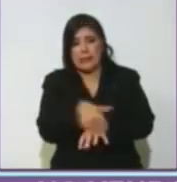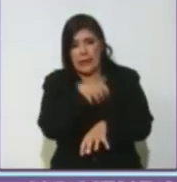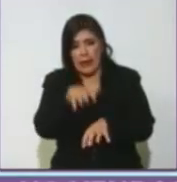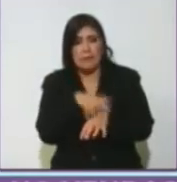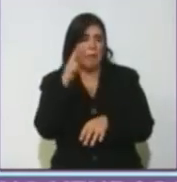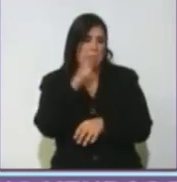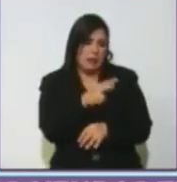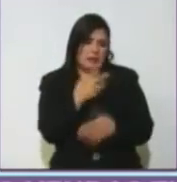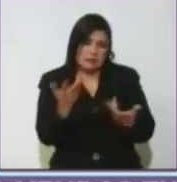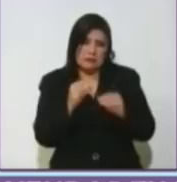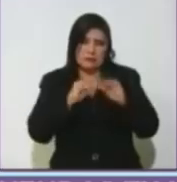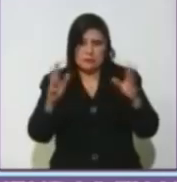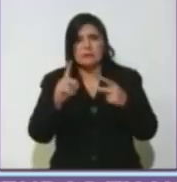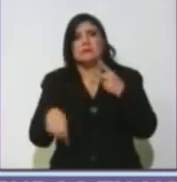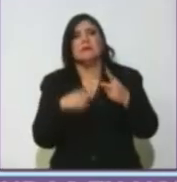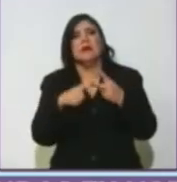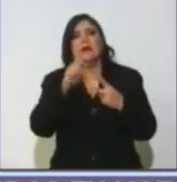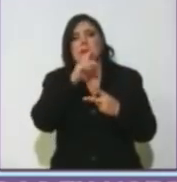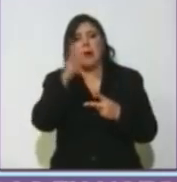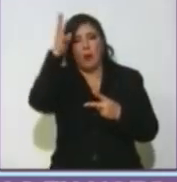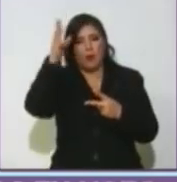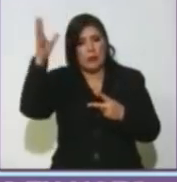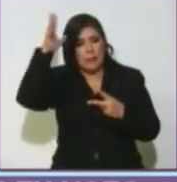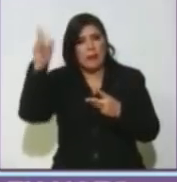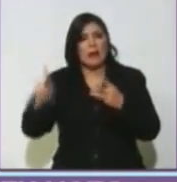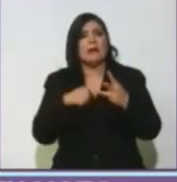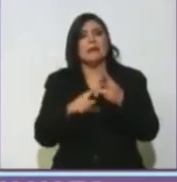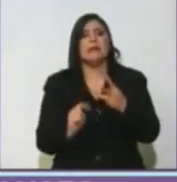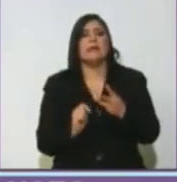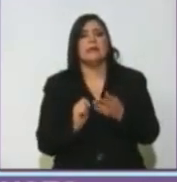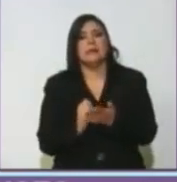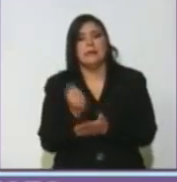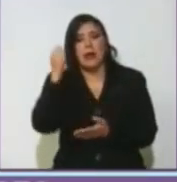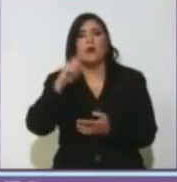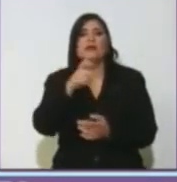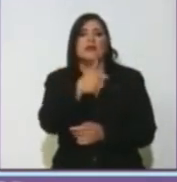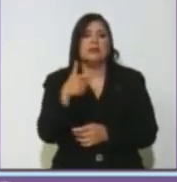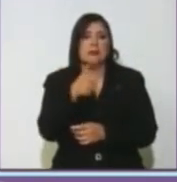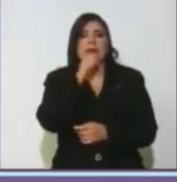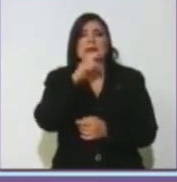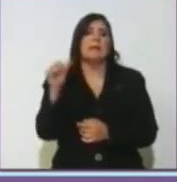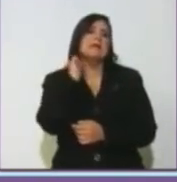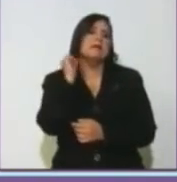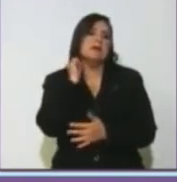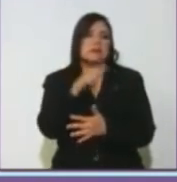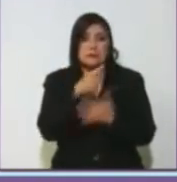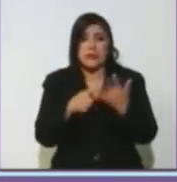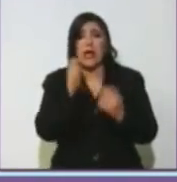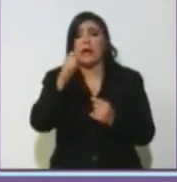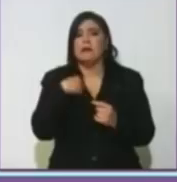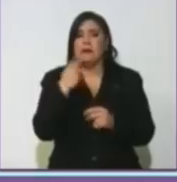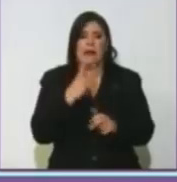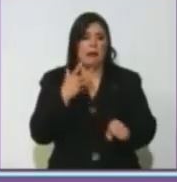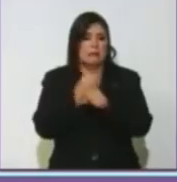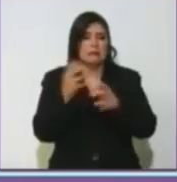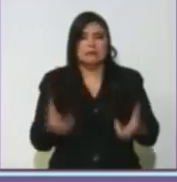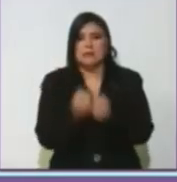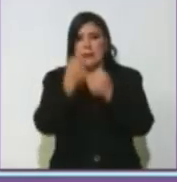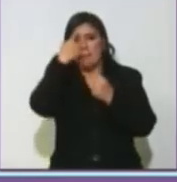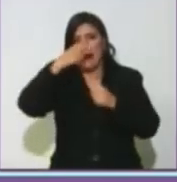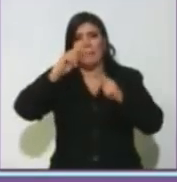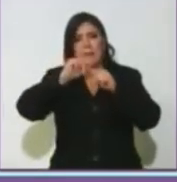evidentemente me refiero a cuauhtemoc la uac por supuesto xochimilco y azcapotzalco vamos a recuperar la paz y la tranquilidad